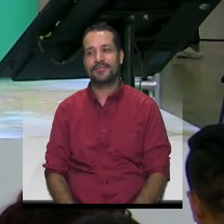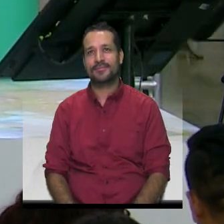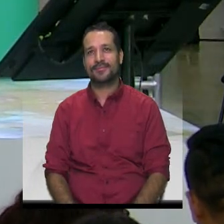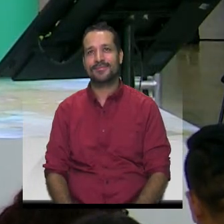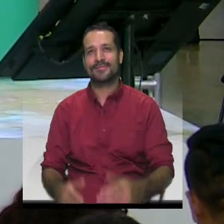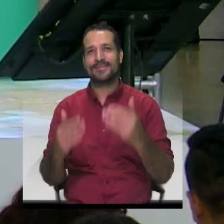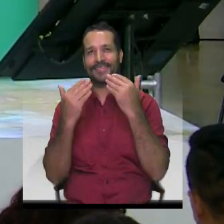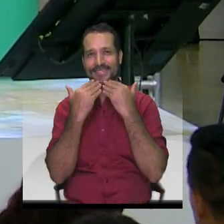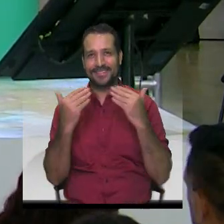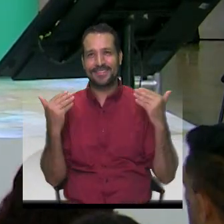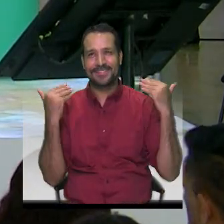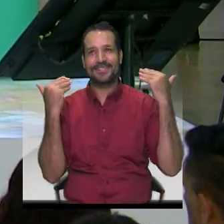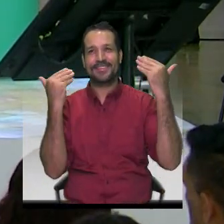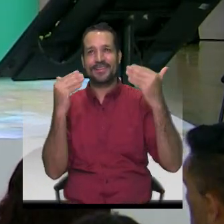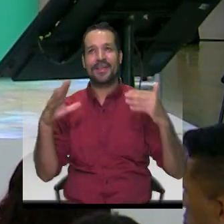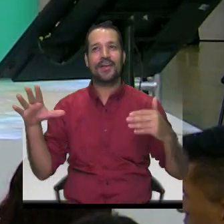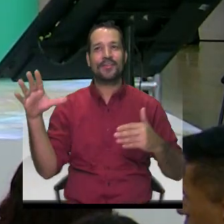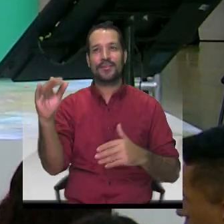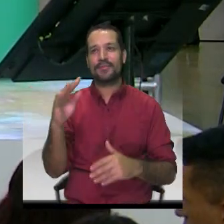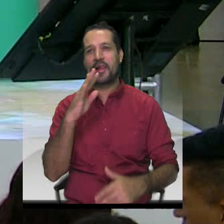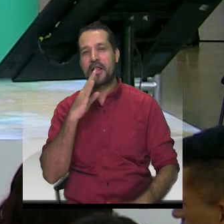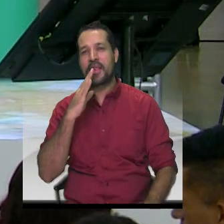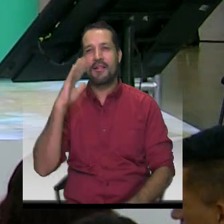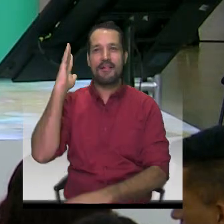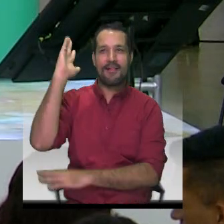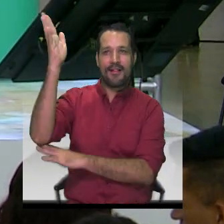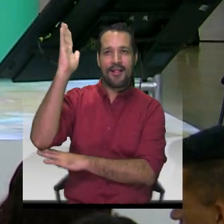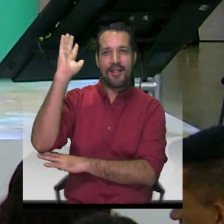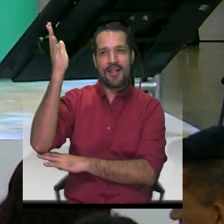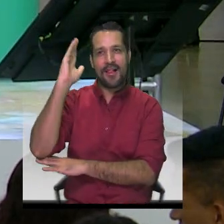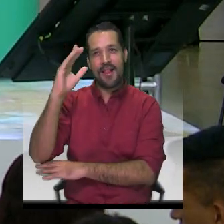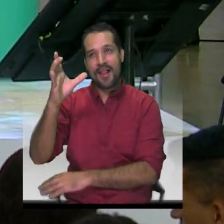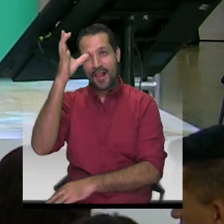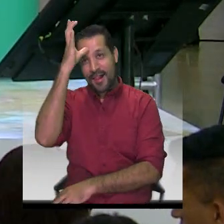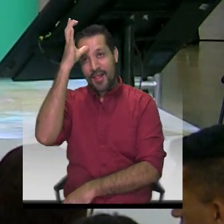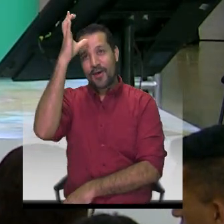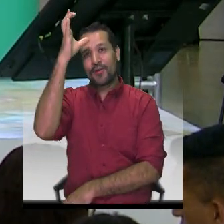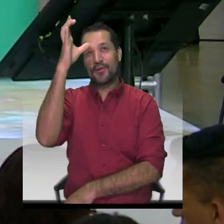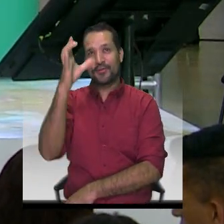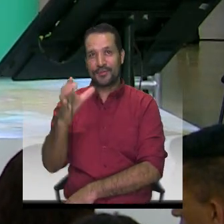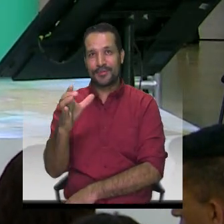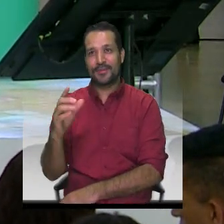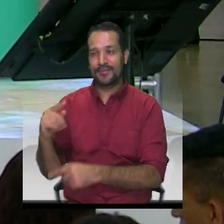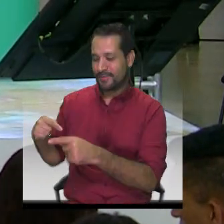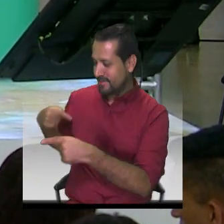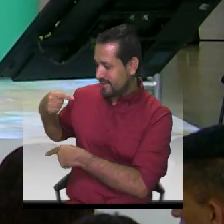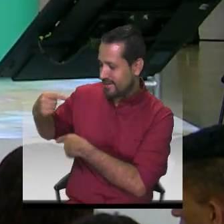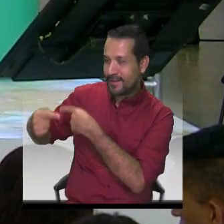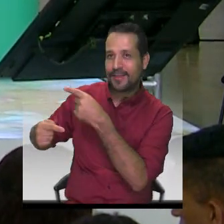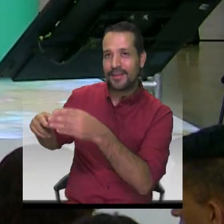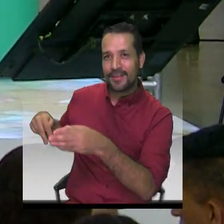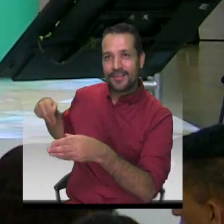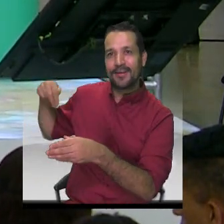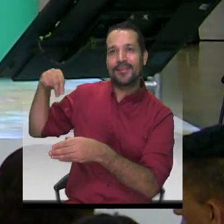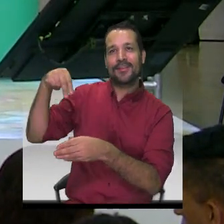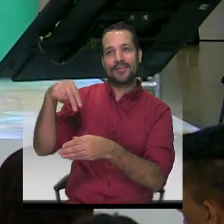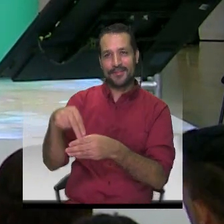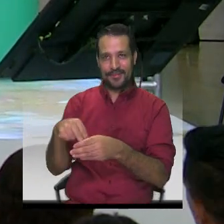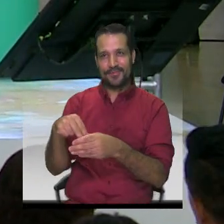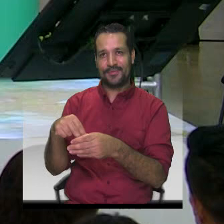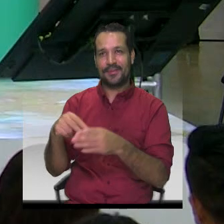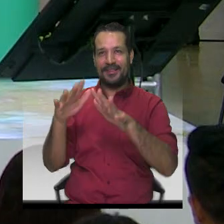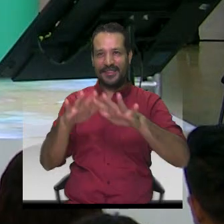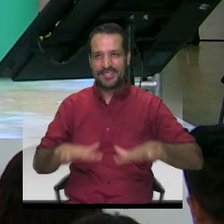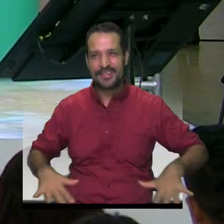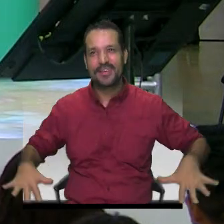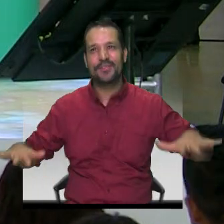Agradecemos a nuestros speakers por traer al pabellón conceptos como lo son la tradición, el territorio y el